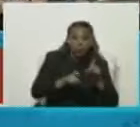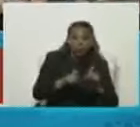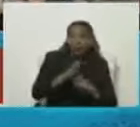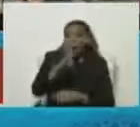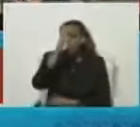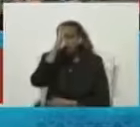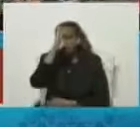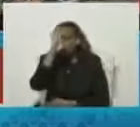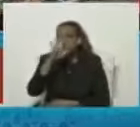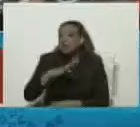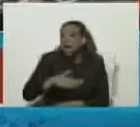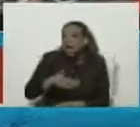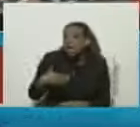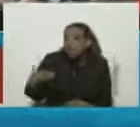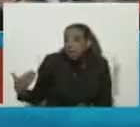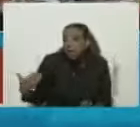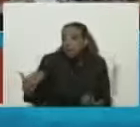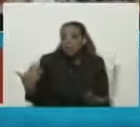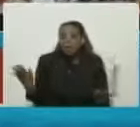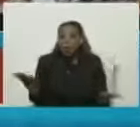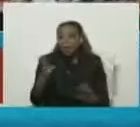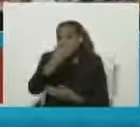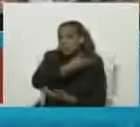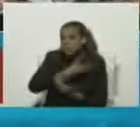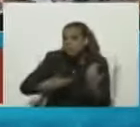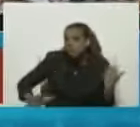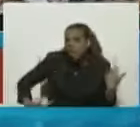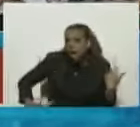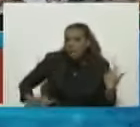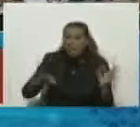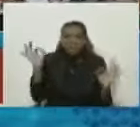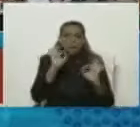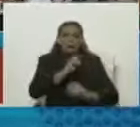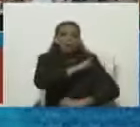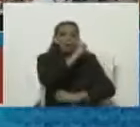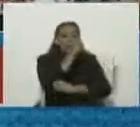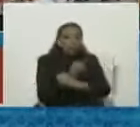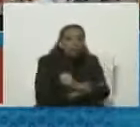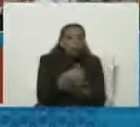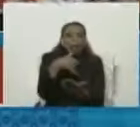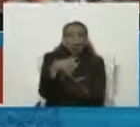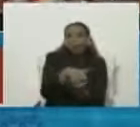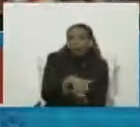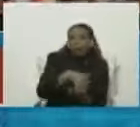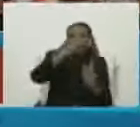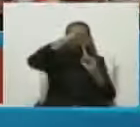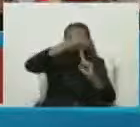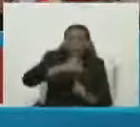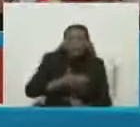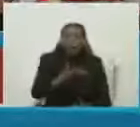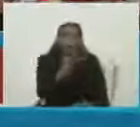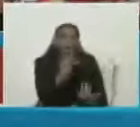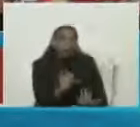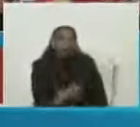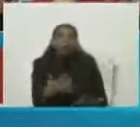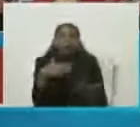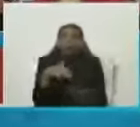Barinas quiere un presidente sin energía, débil y manipulable.